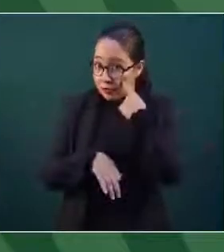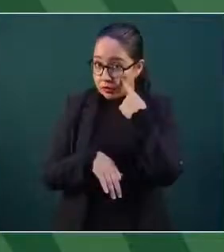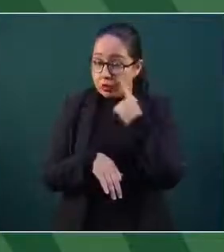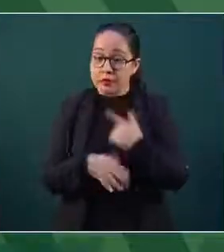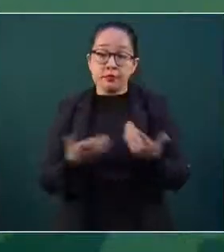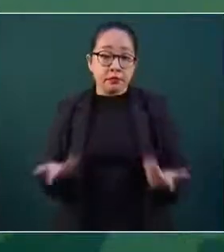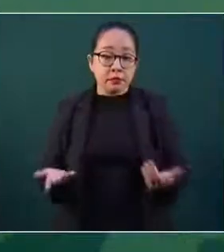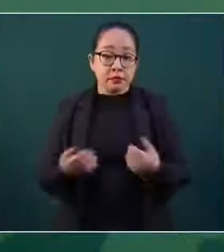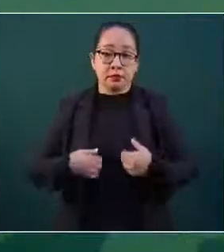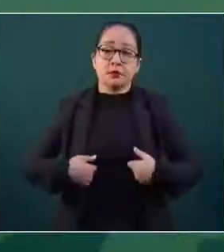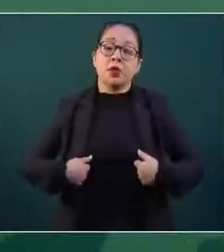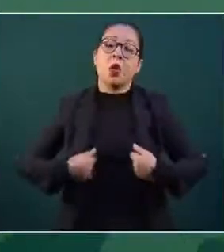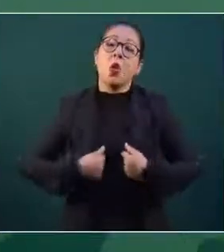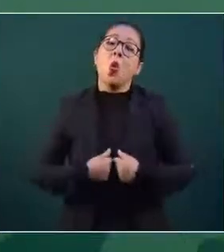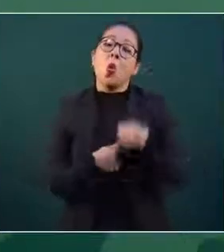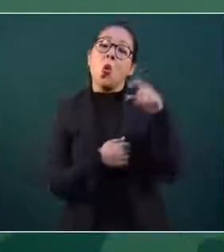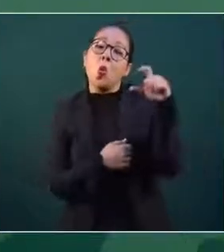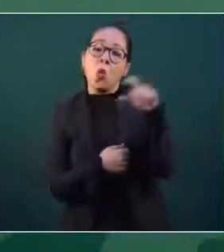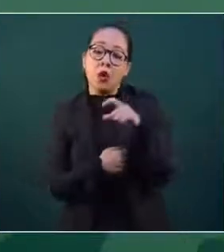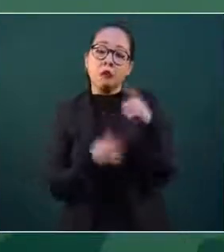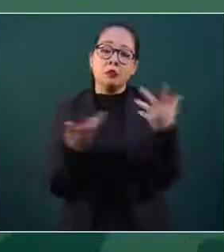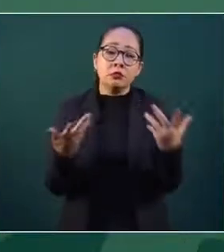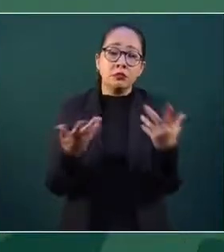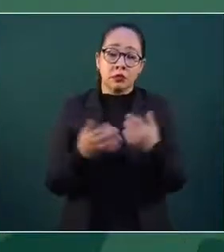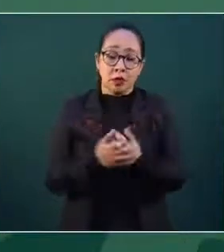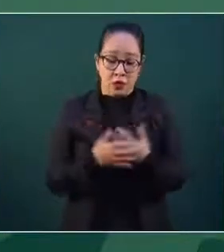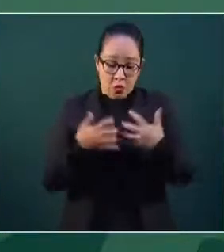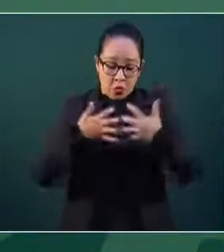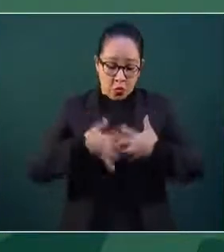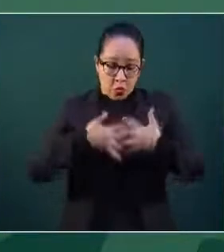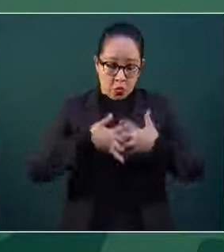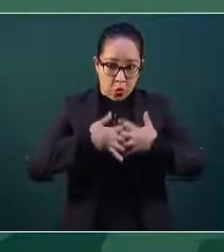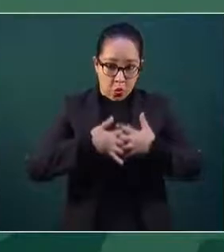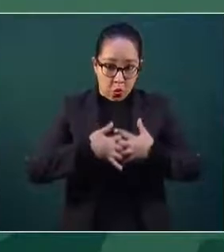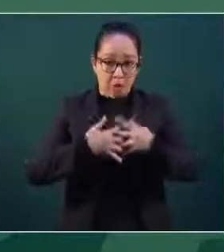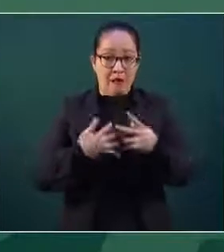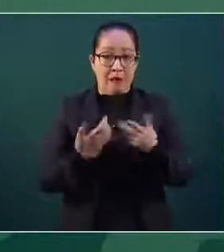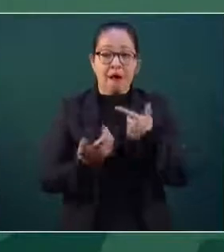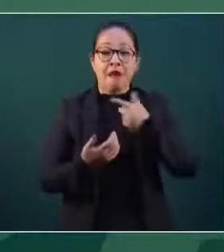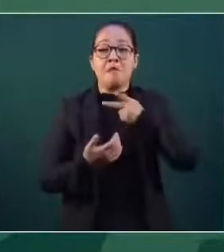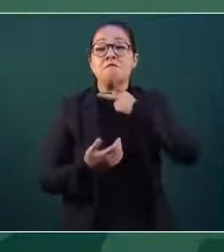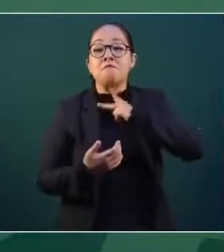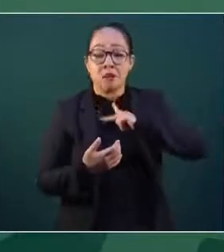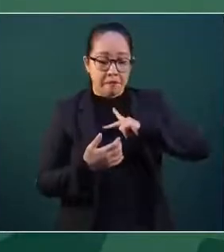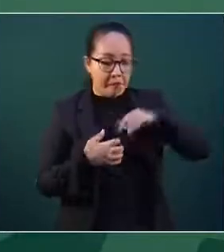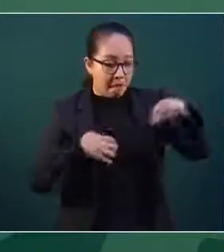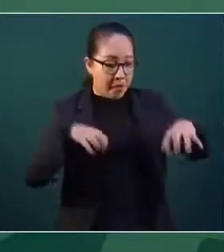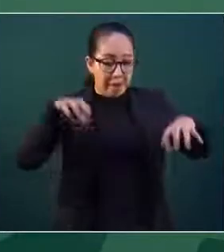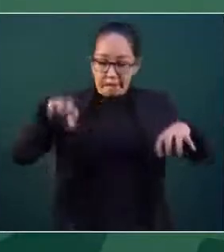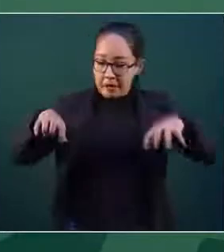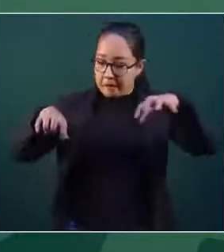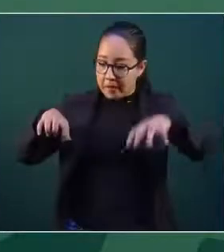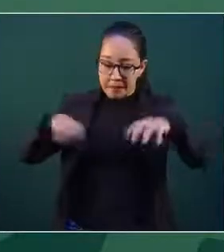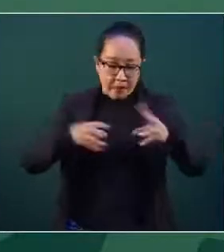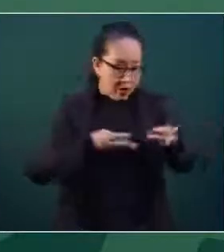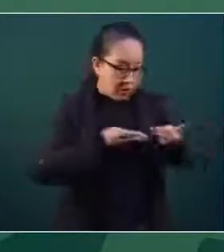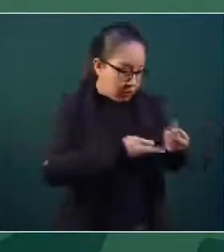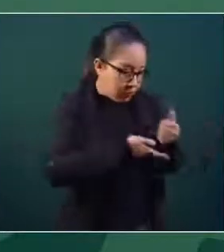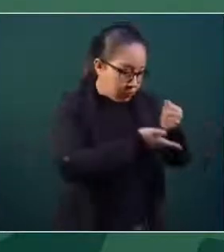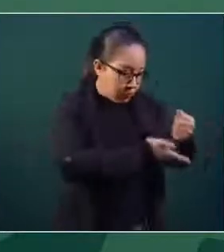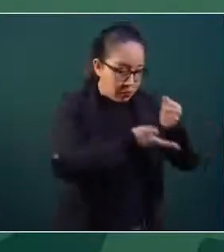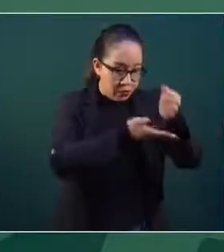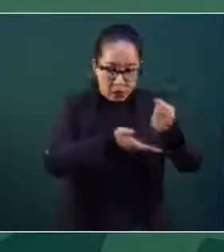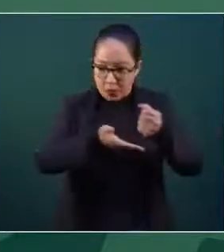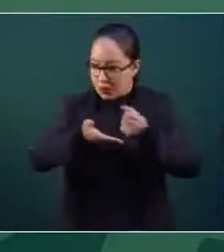en la rehabilitación de las refinerías se evita de que equipo